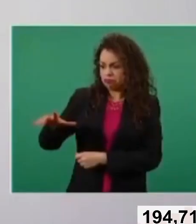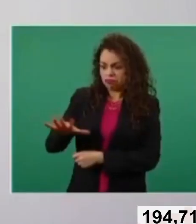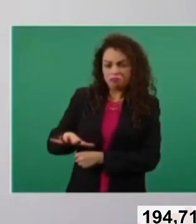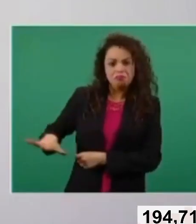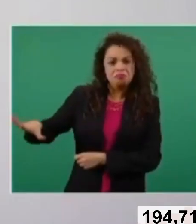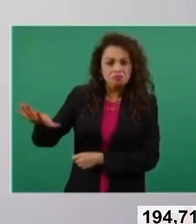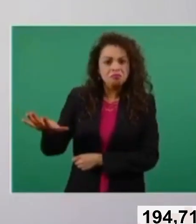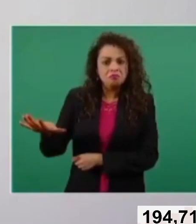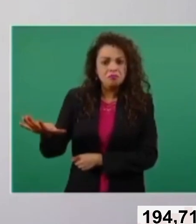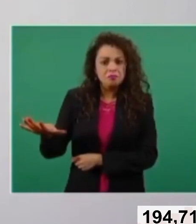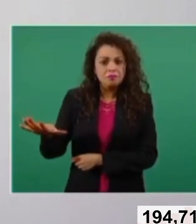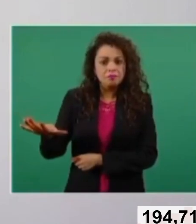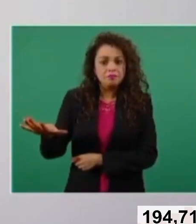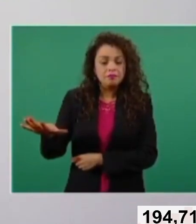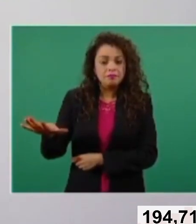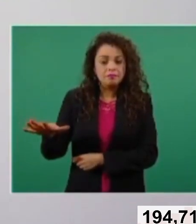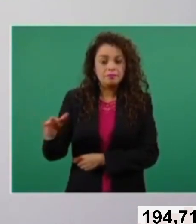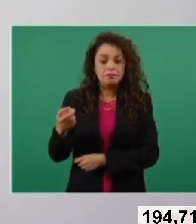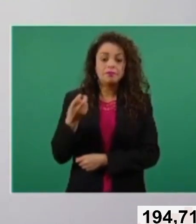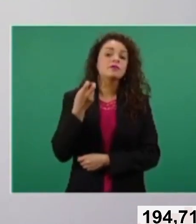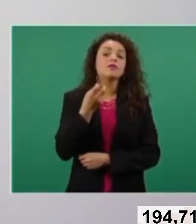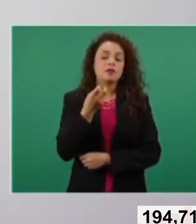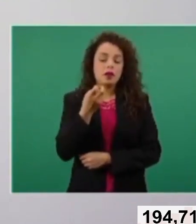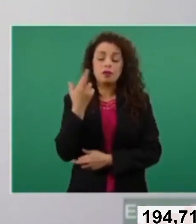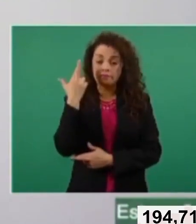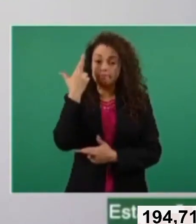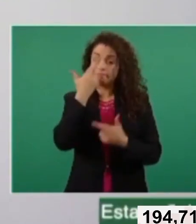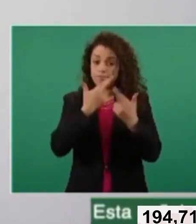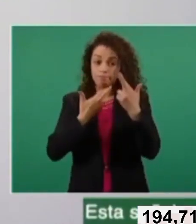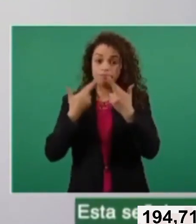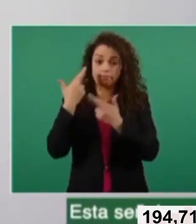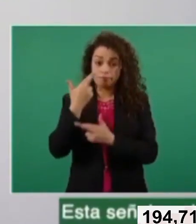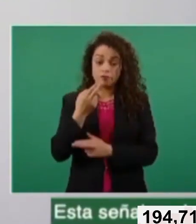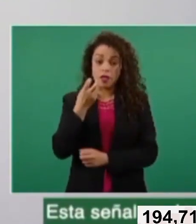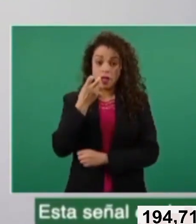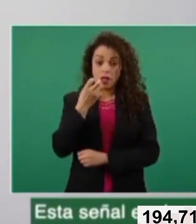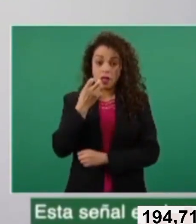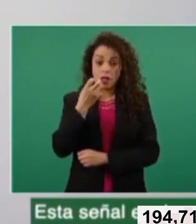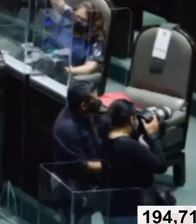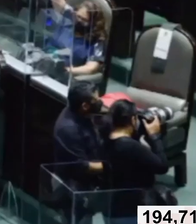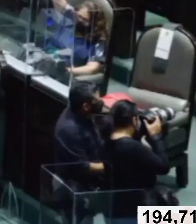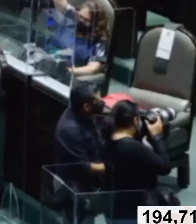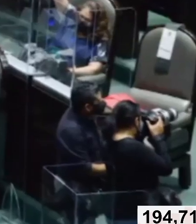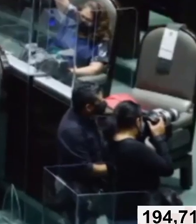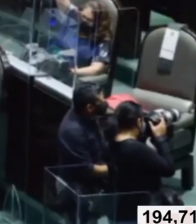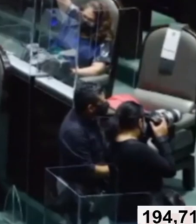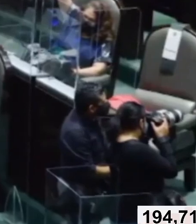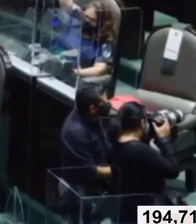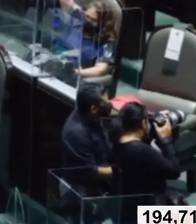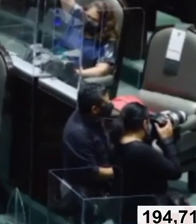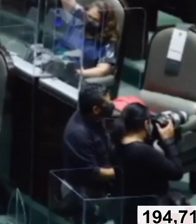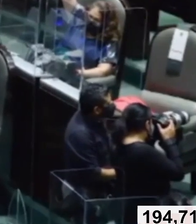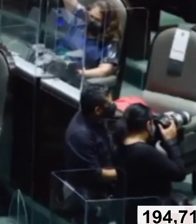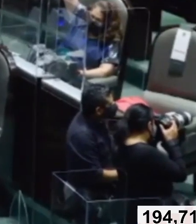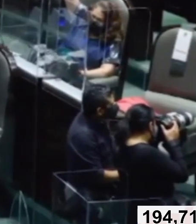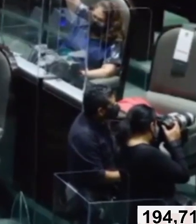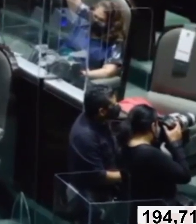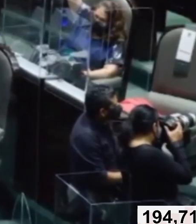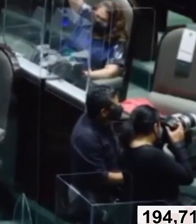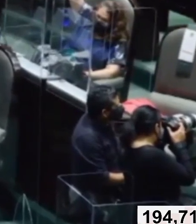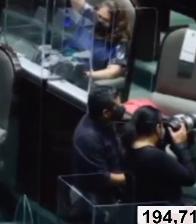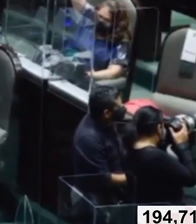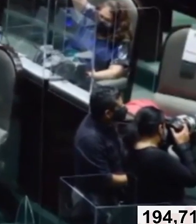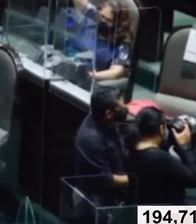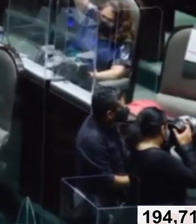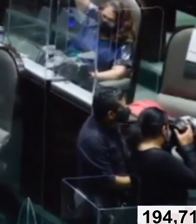consiste en un amigo ver la foliada el control social el gobierno y